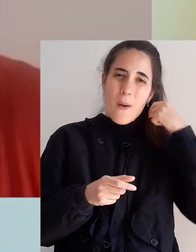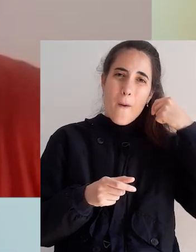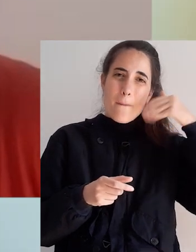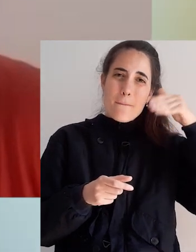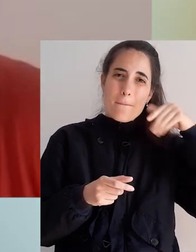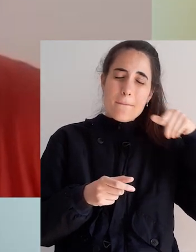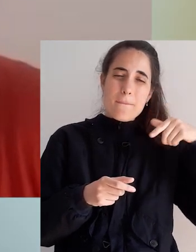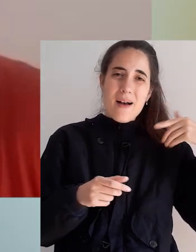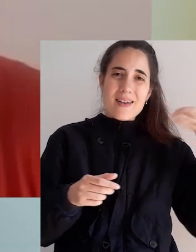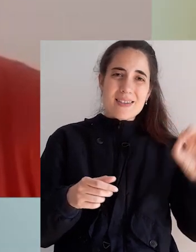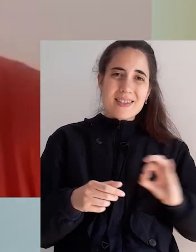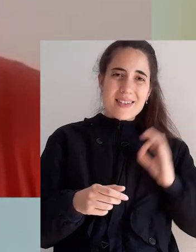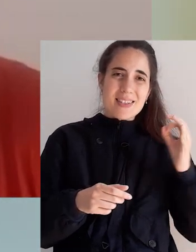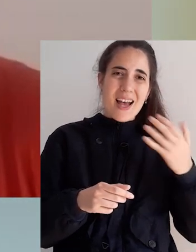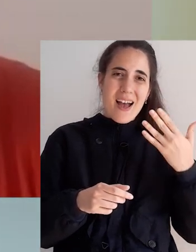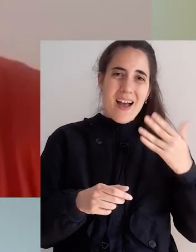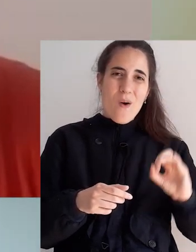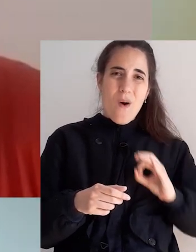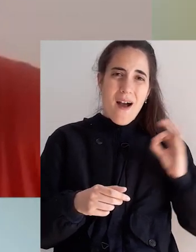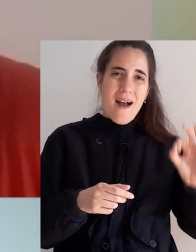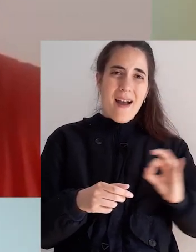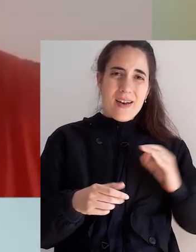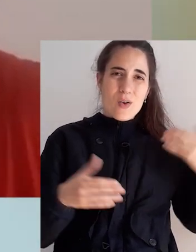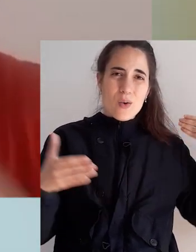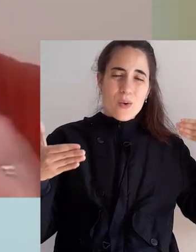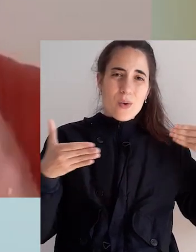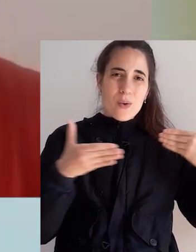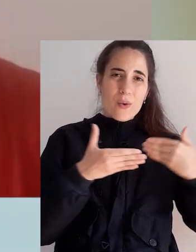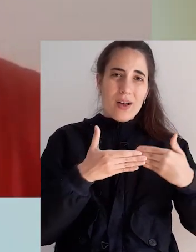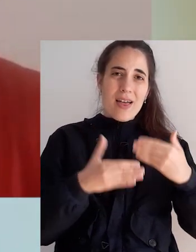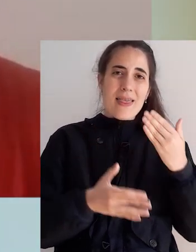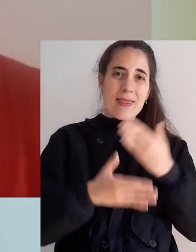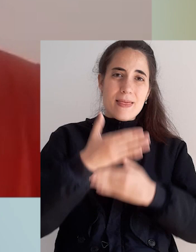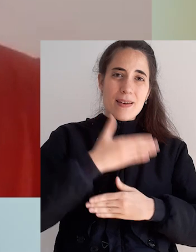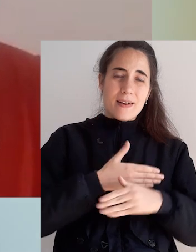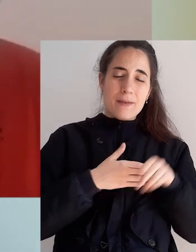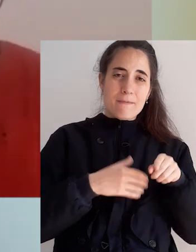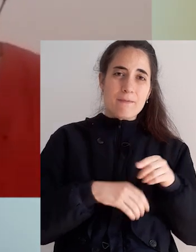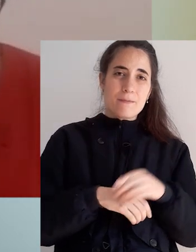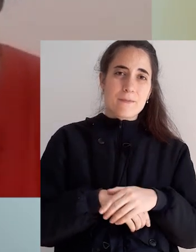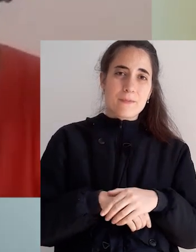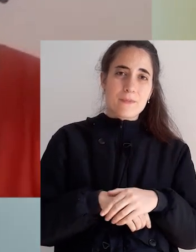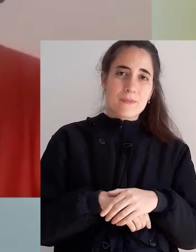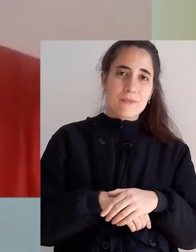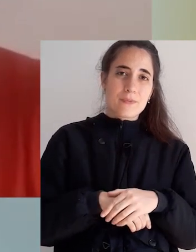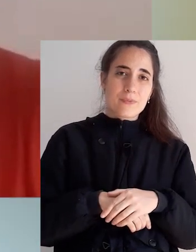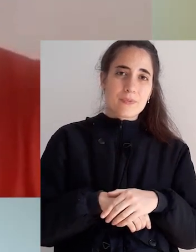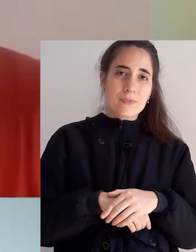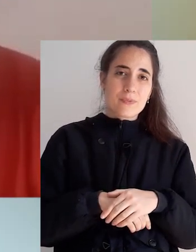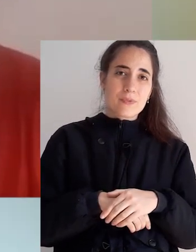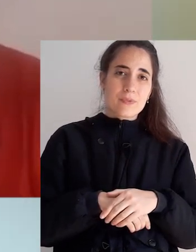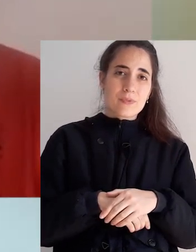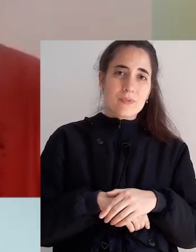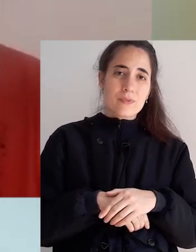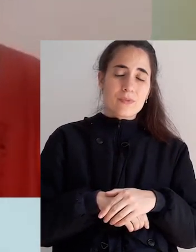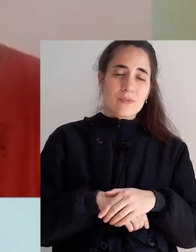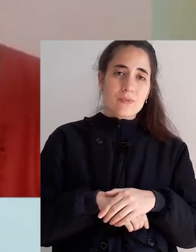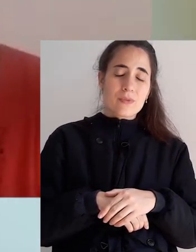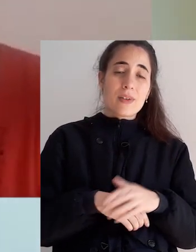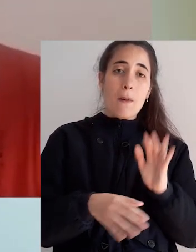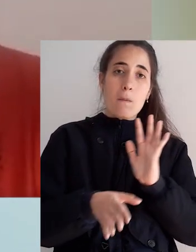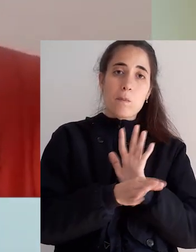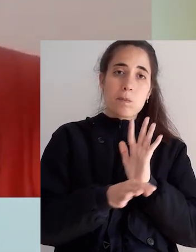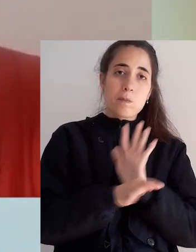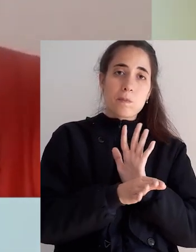nomenclador para la atención de las personas con discapacidad. Es decir, si yo tramito